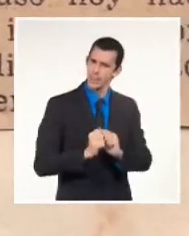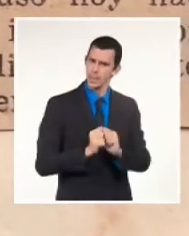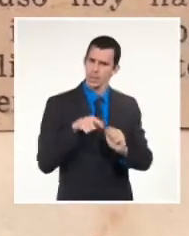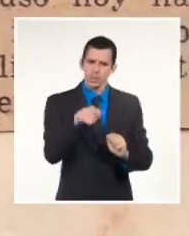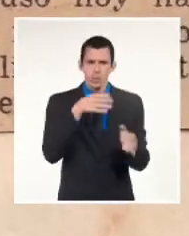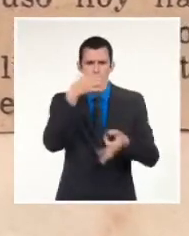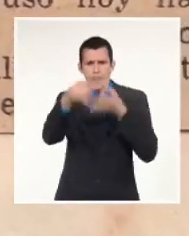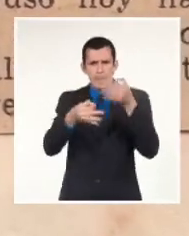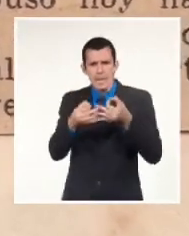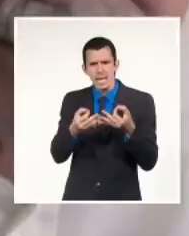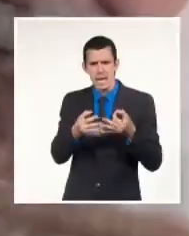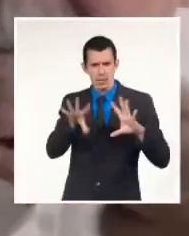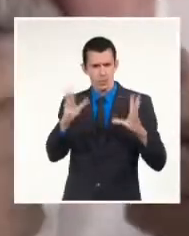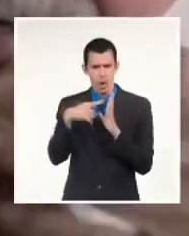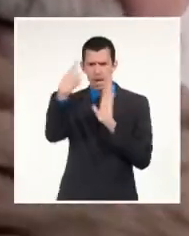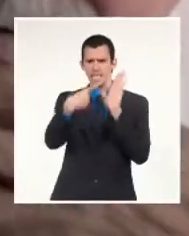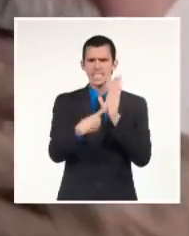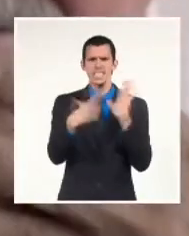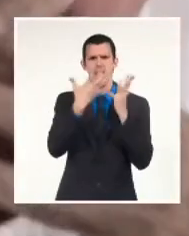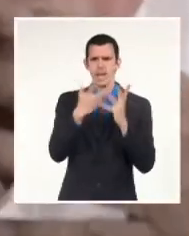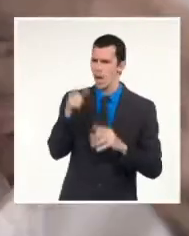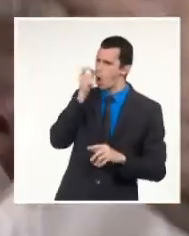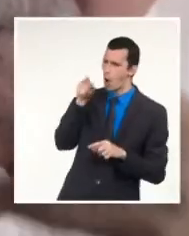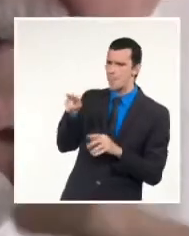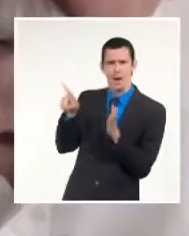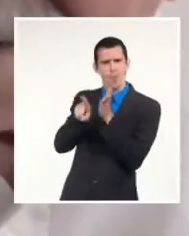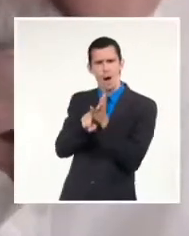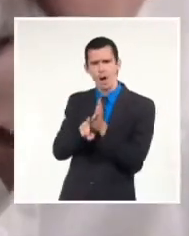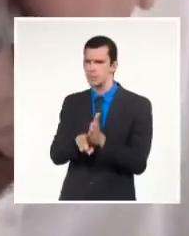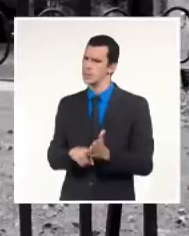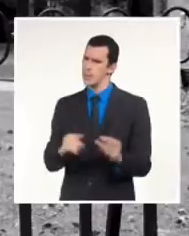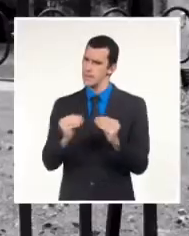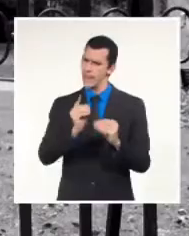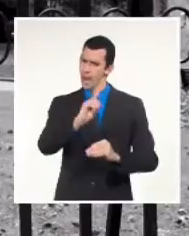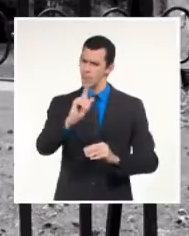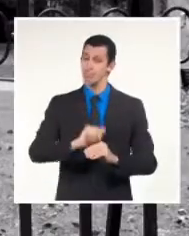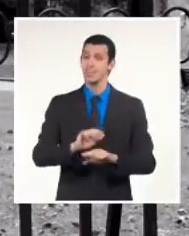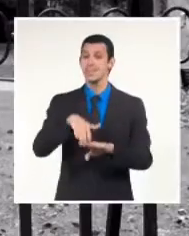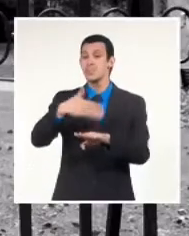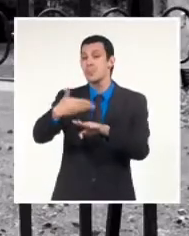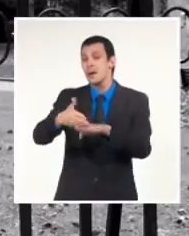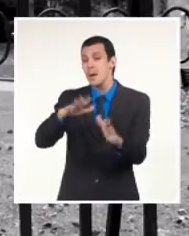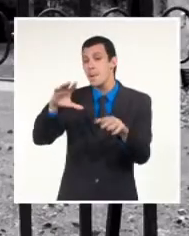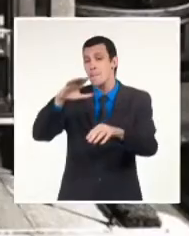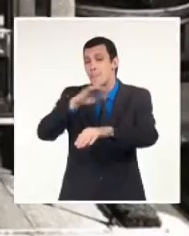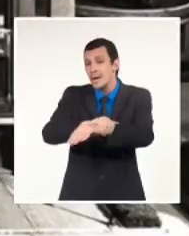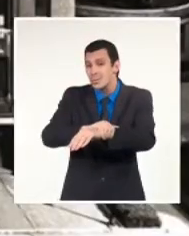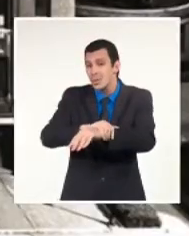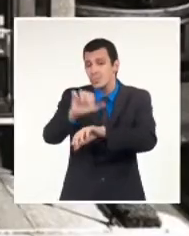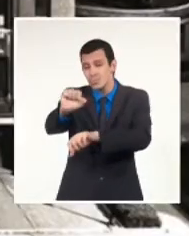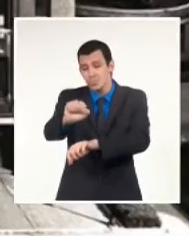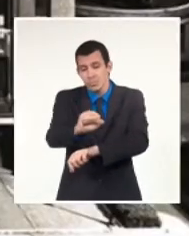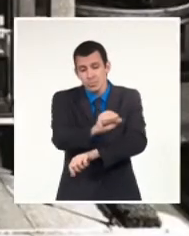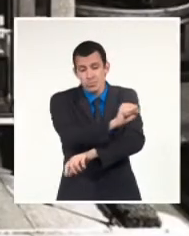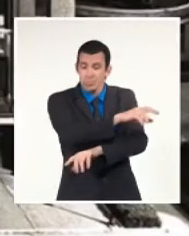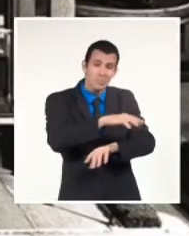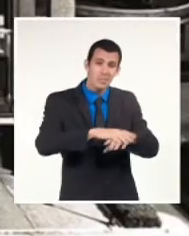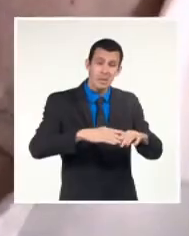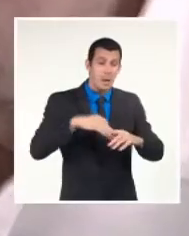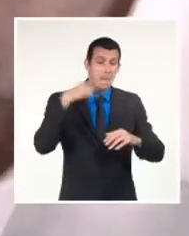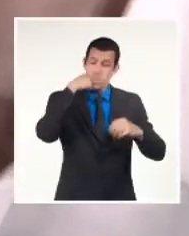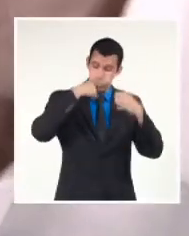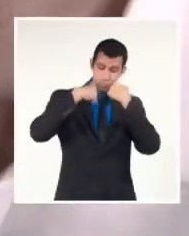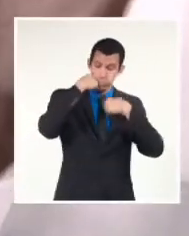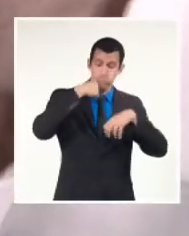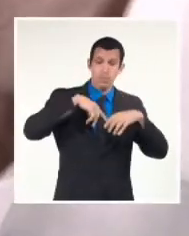la policía cuando llegué al cuartel. Partieron todos los dientes y me hundieron a patas. Y después terminé en Bellevue Hospital de Nueva York.